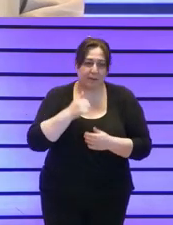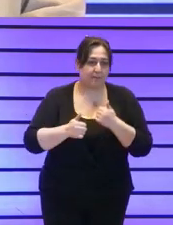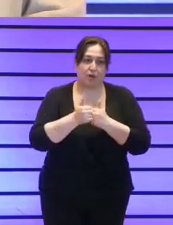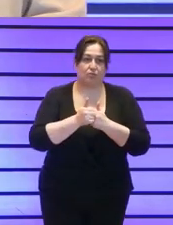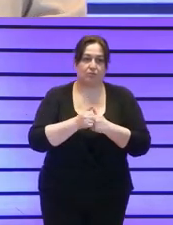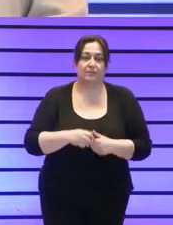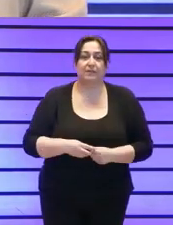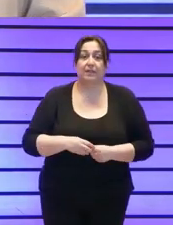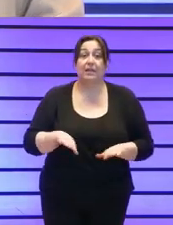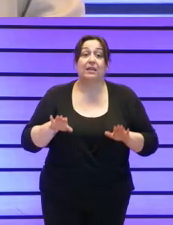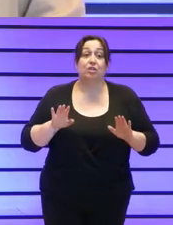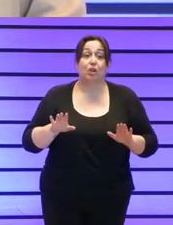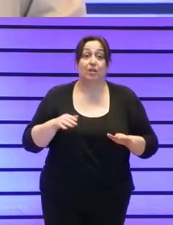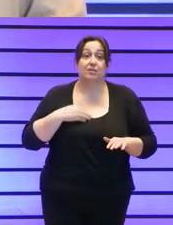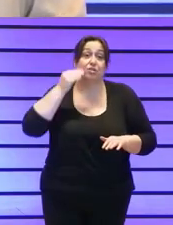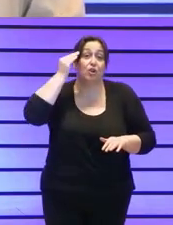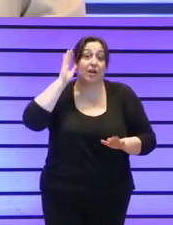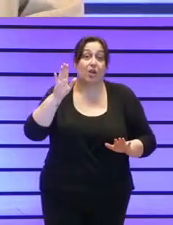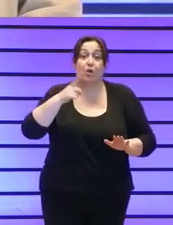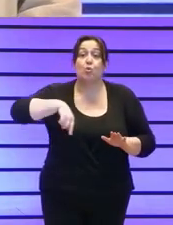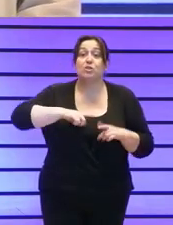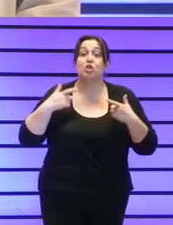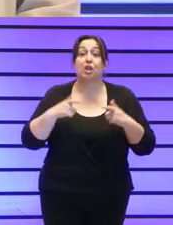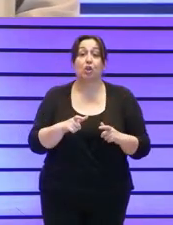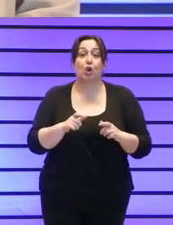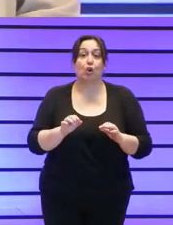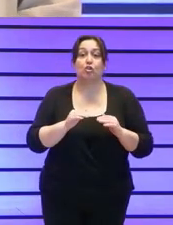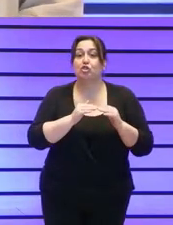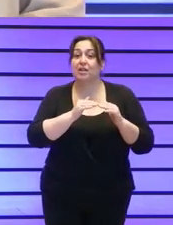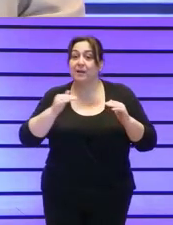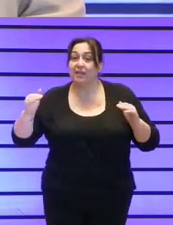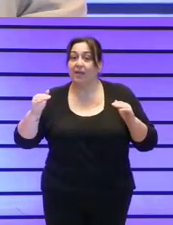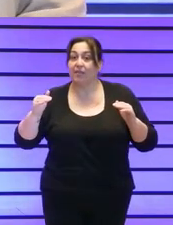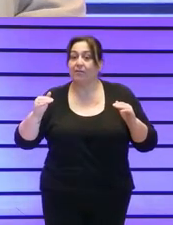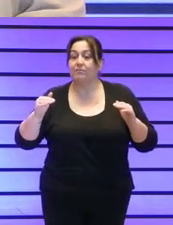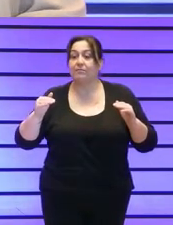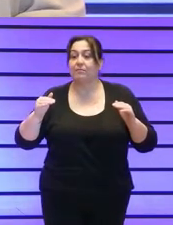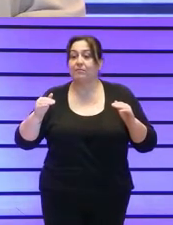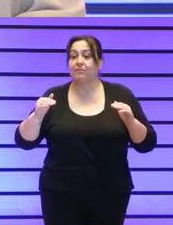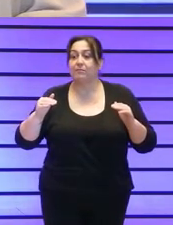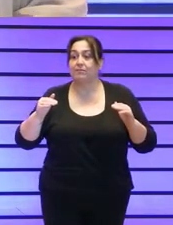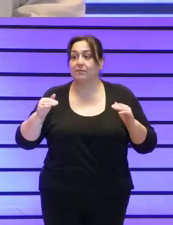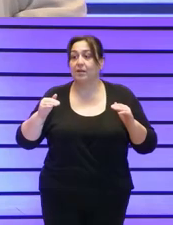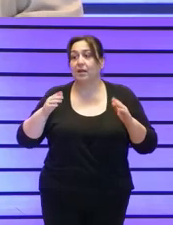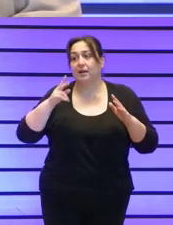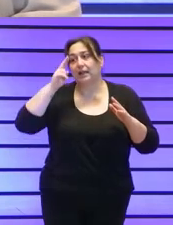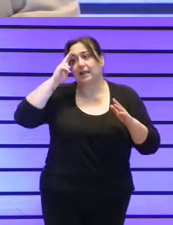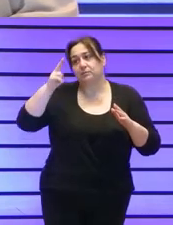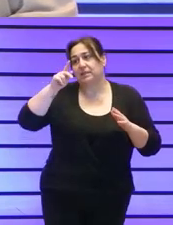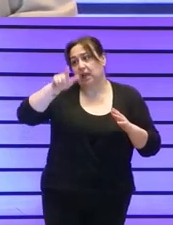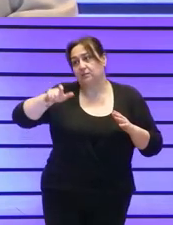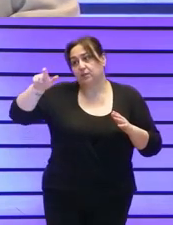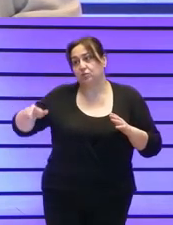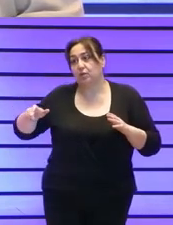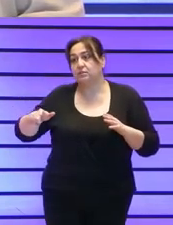Entonces, yo creo que en nuestro sector la sostenibilidad organizacional es respetar a las